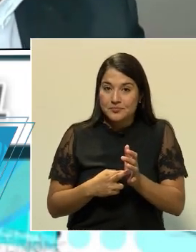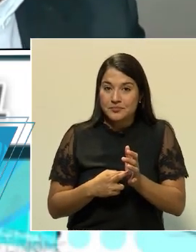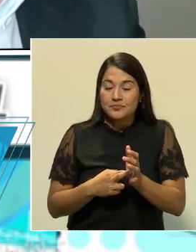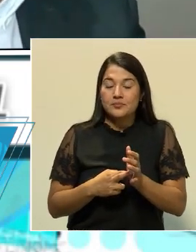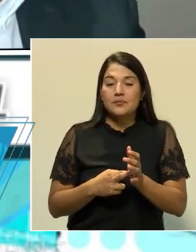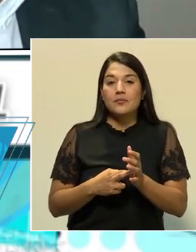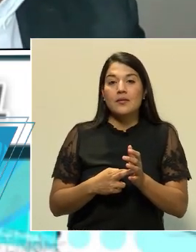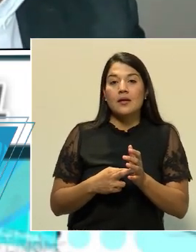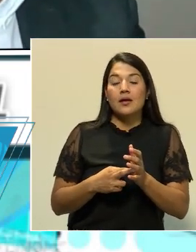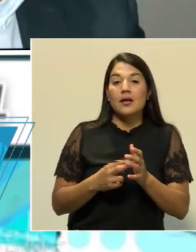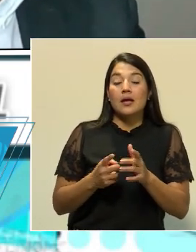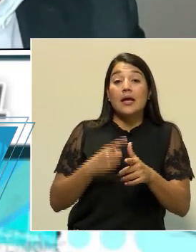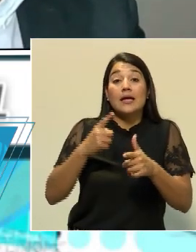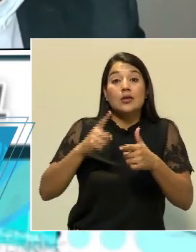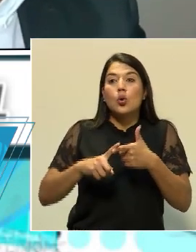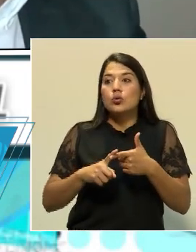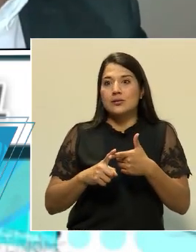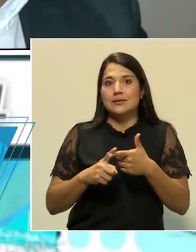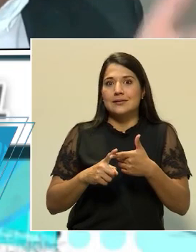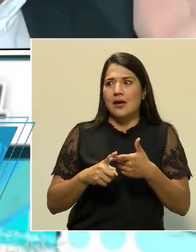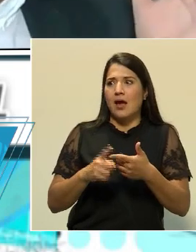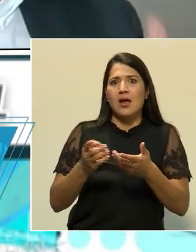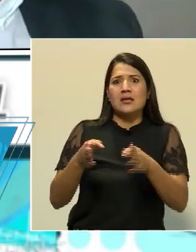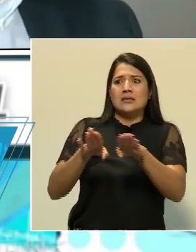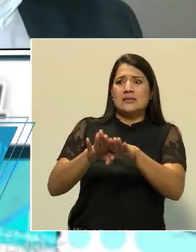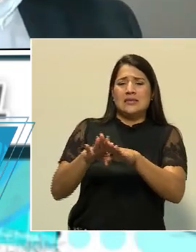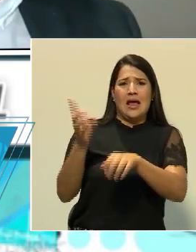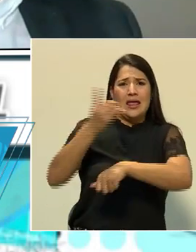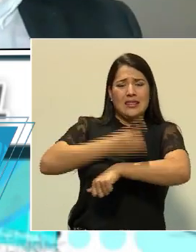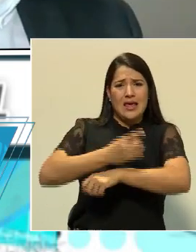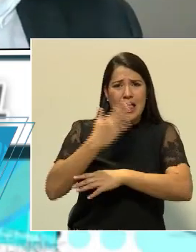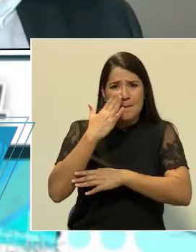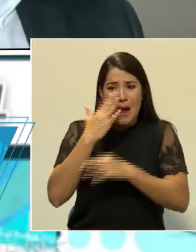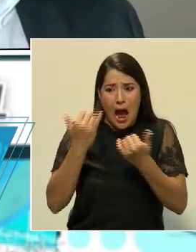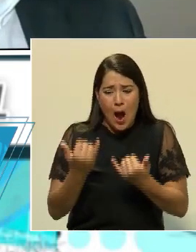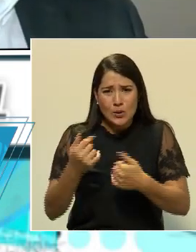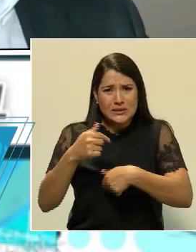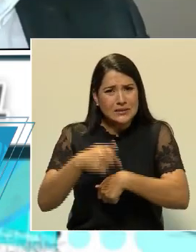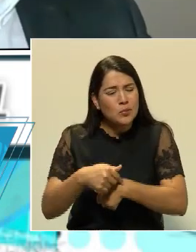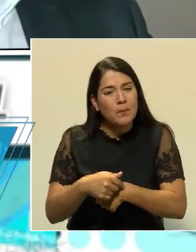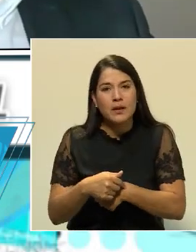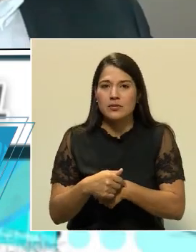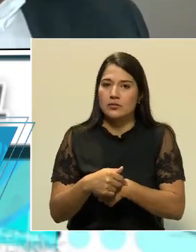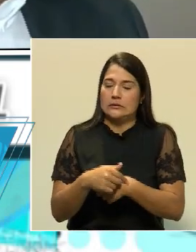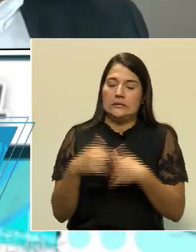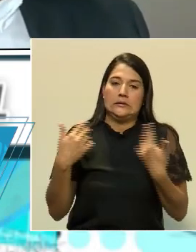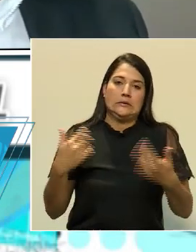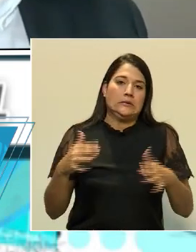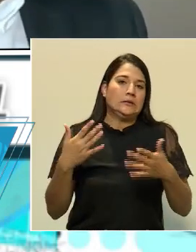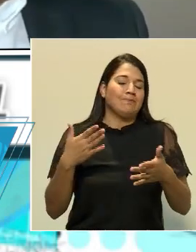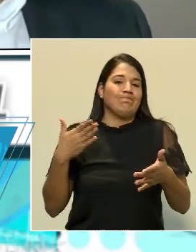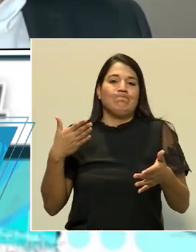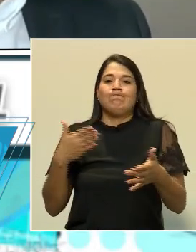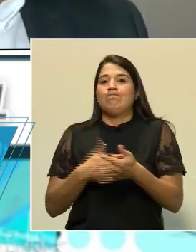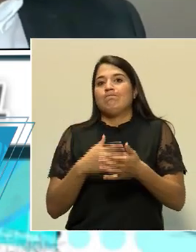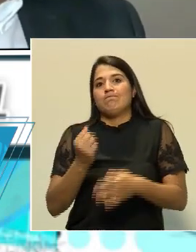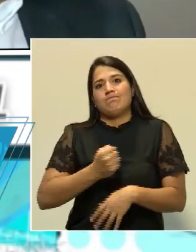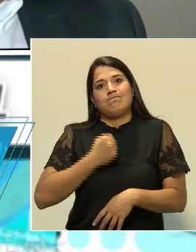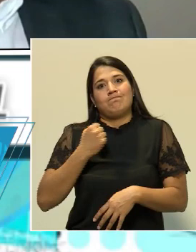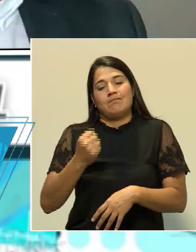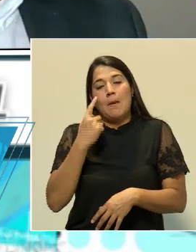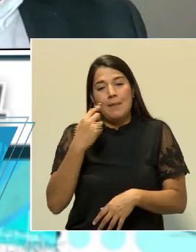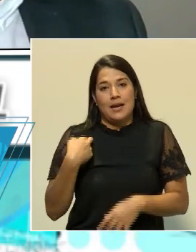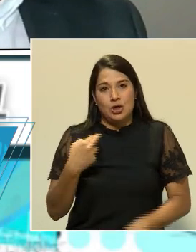que nos quiten el Día de la Madre en este momento, o sea, es un golpe gravísimo